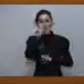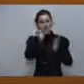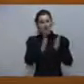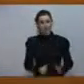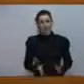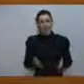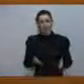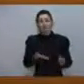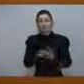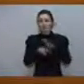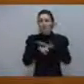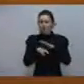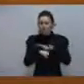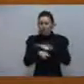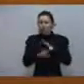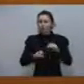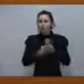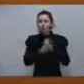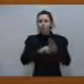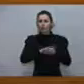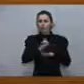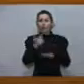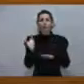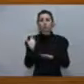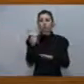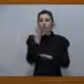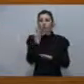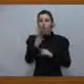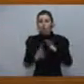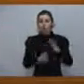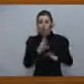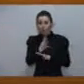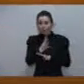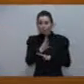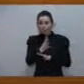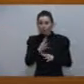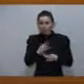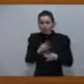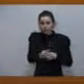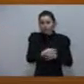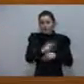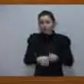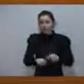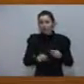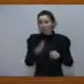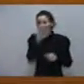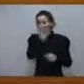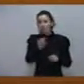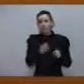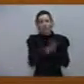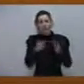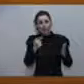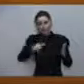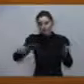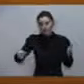sido por presentar recursos de inconstitucionalidad a lo largo de 4 años. Y resulta que no denuncian un incumplimiento de un pliego de prescripciones técnicas